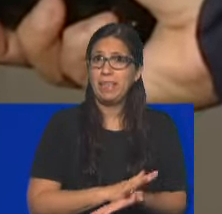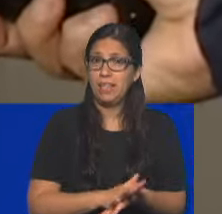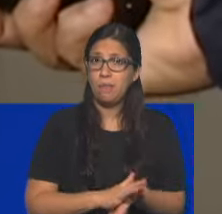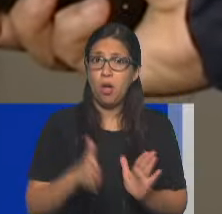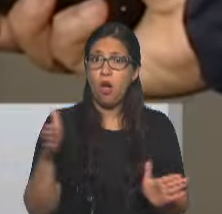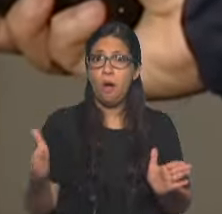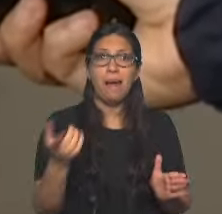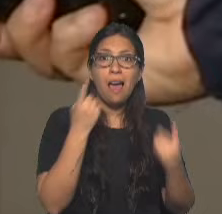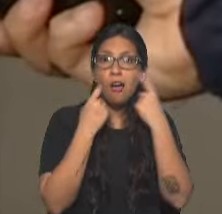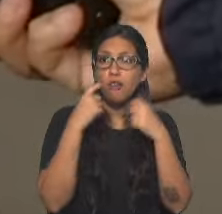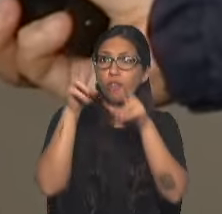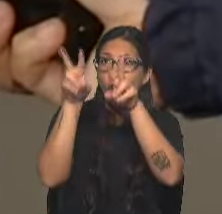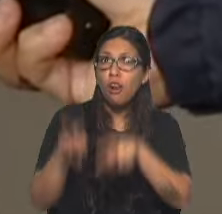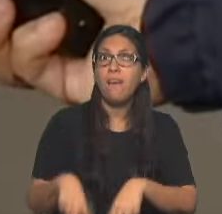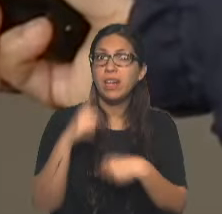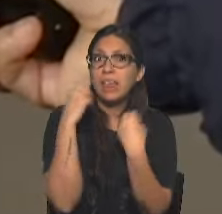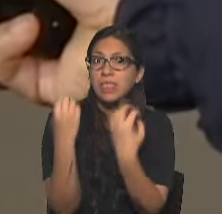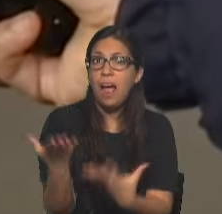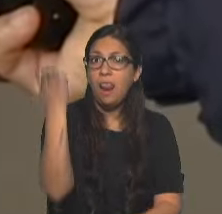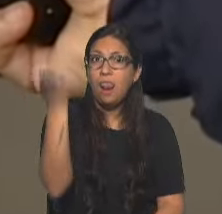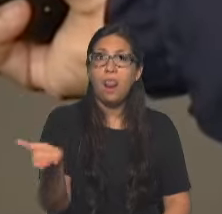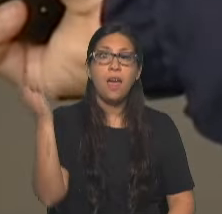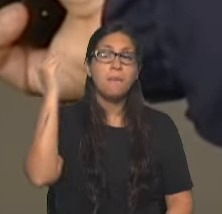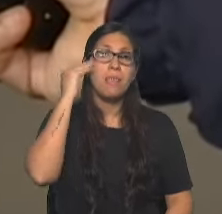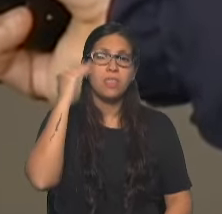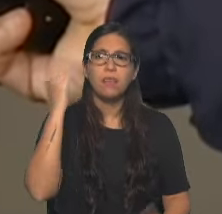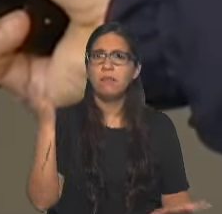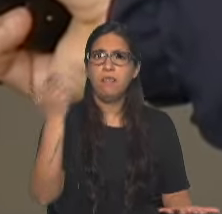para verificar su estado, ¿no? Cosa que no hizo, se niega a